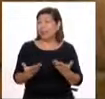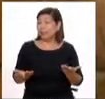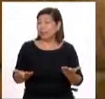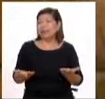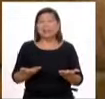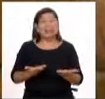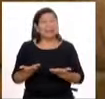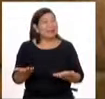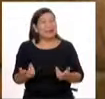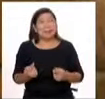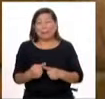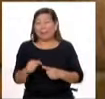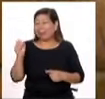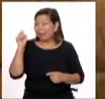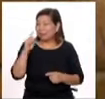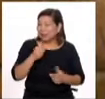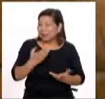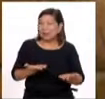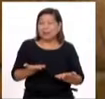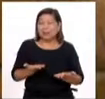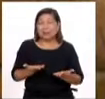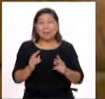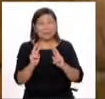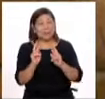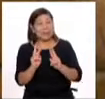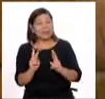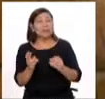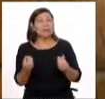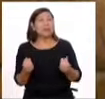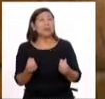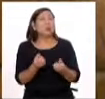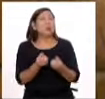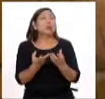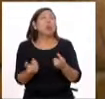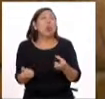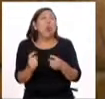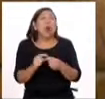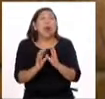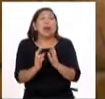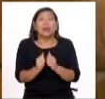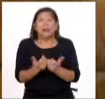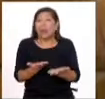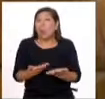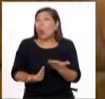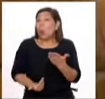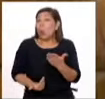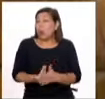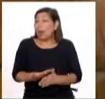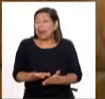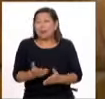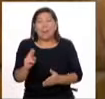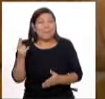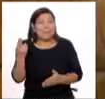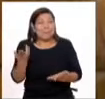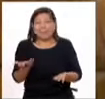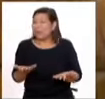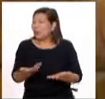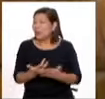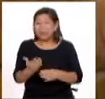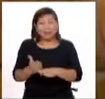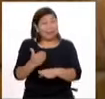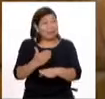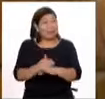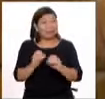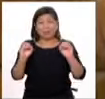irregular y que en la percepción pública se ha visto asociada a fenómenos nuevos de criminalidad que no